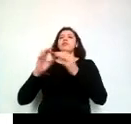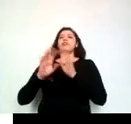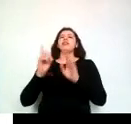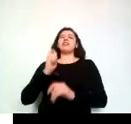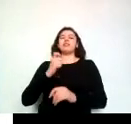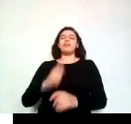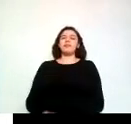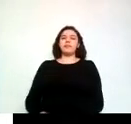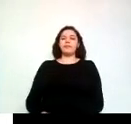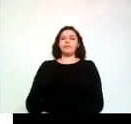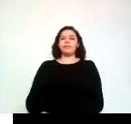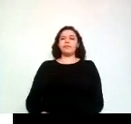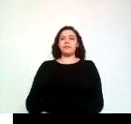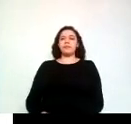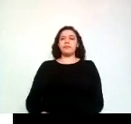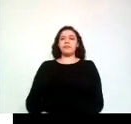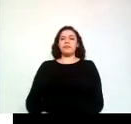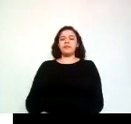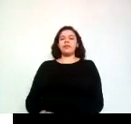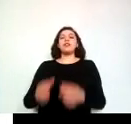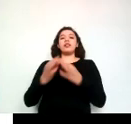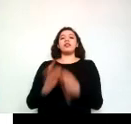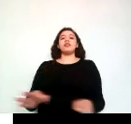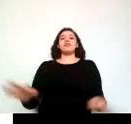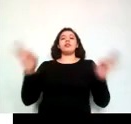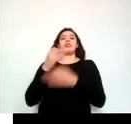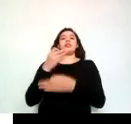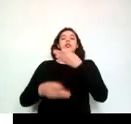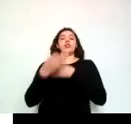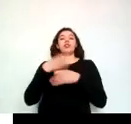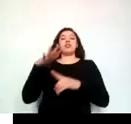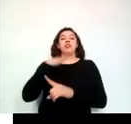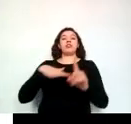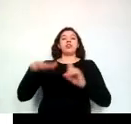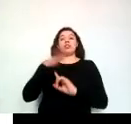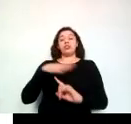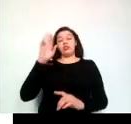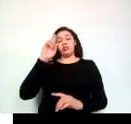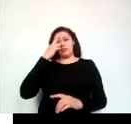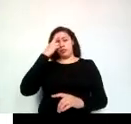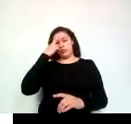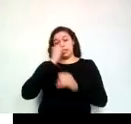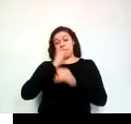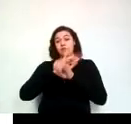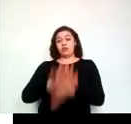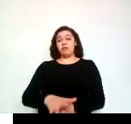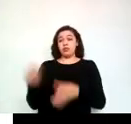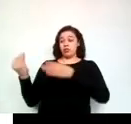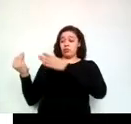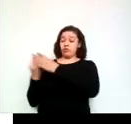Es solo muy importante que todos nos quedemos en este contexto de que la información es